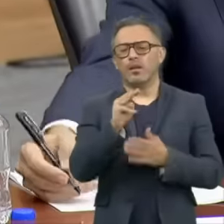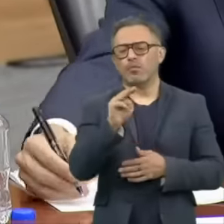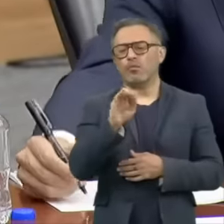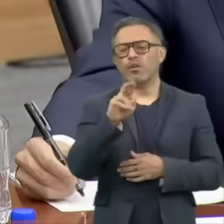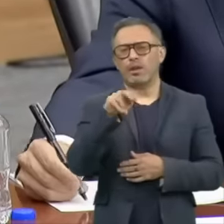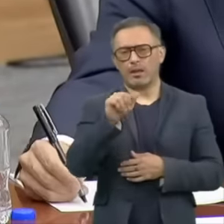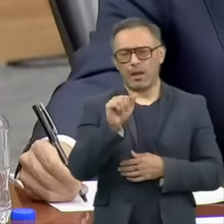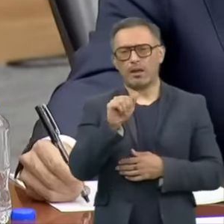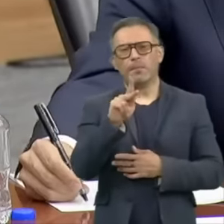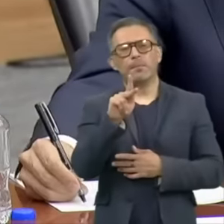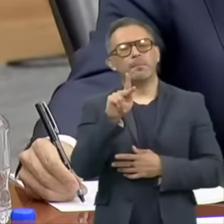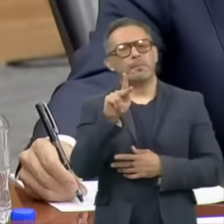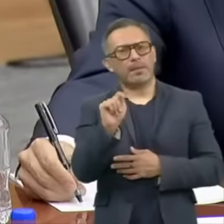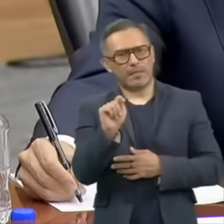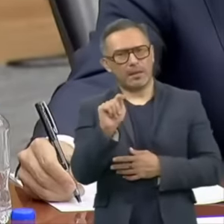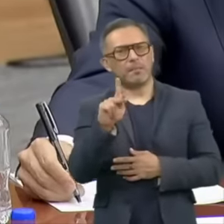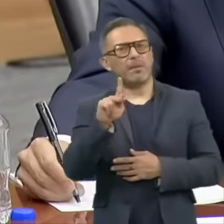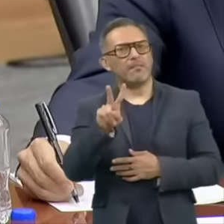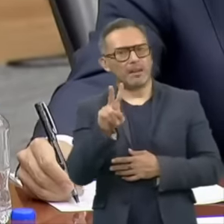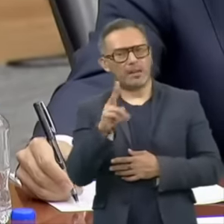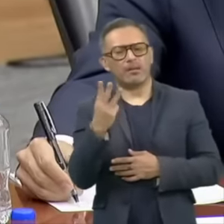del Trabajo y el Partido Verde, el